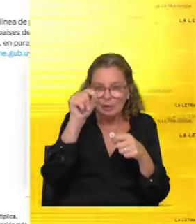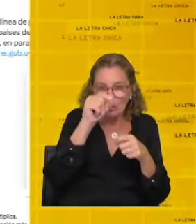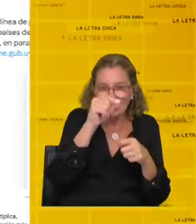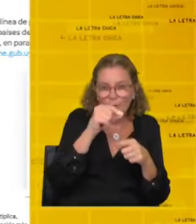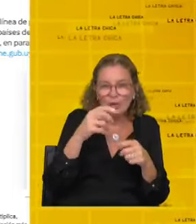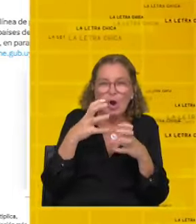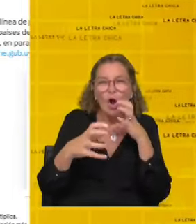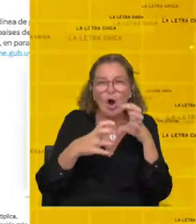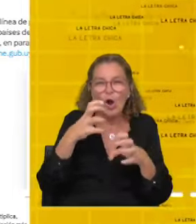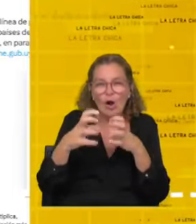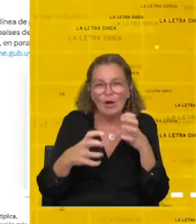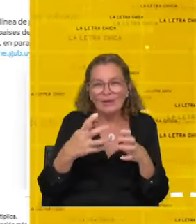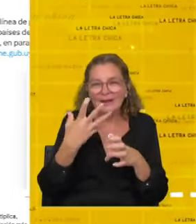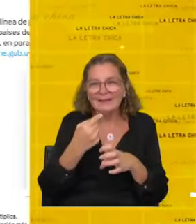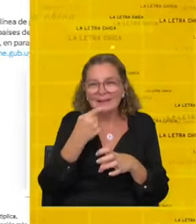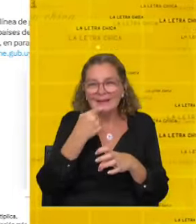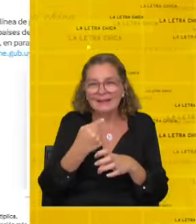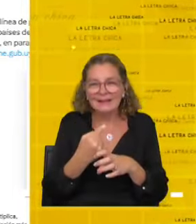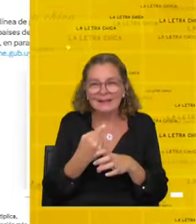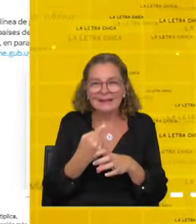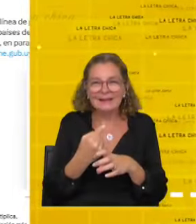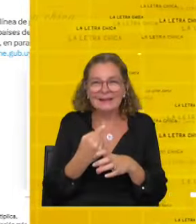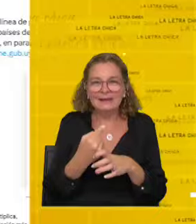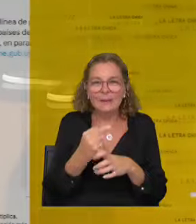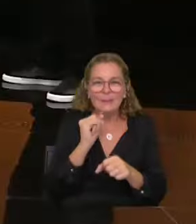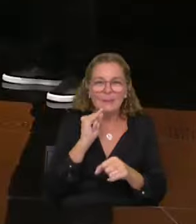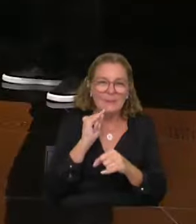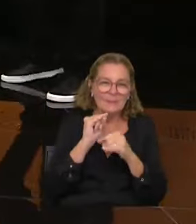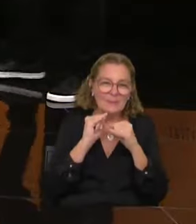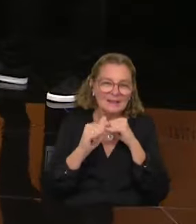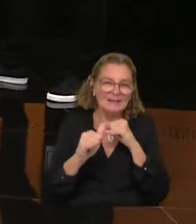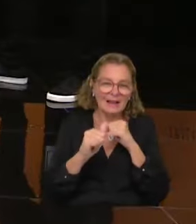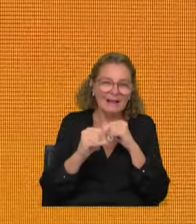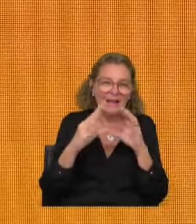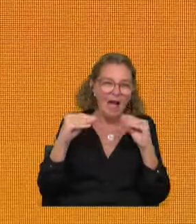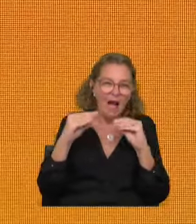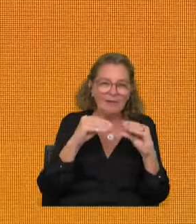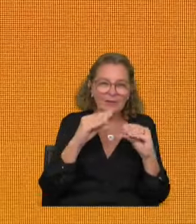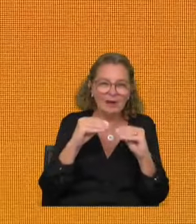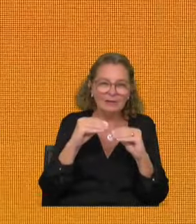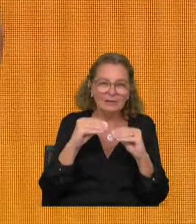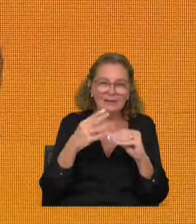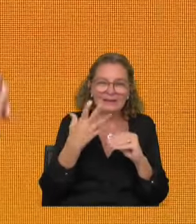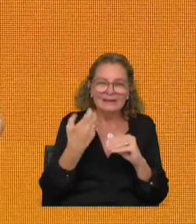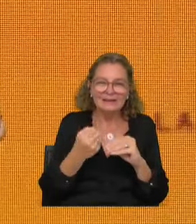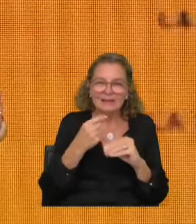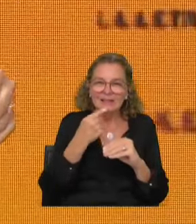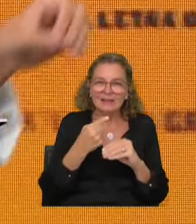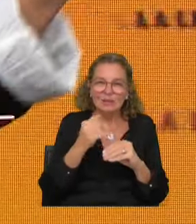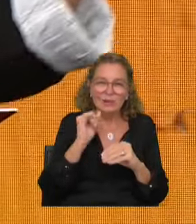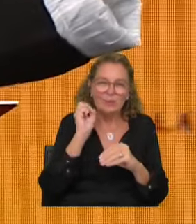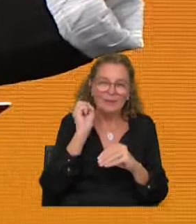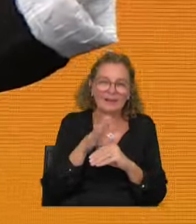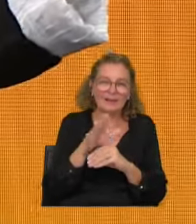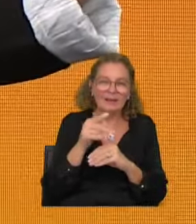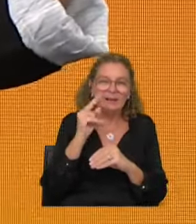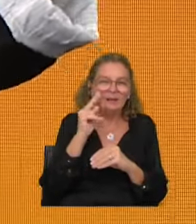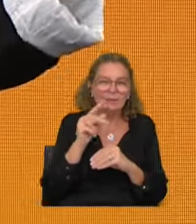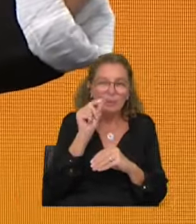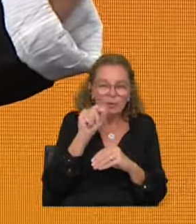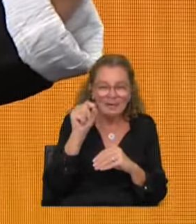ahí que indican eh los mensajes emitidos esa conversación de las que hablábamos eh Quién emitió ese mensaje si vemos los